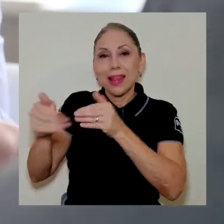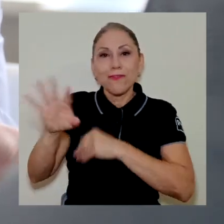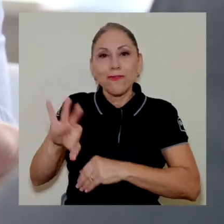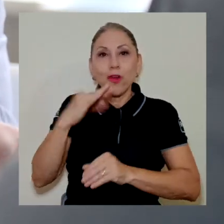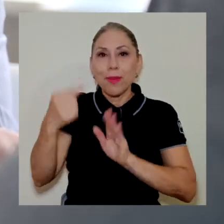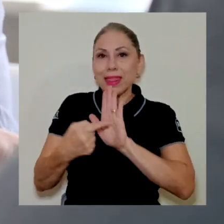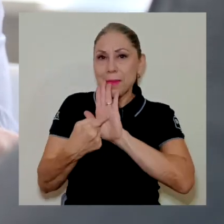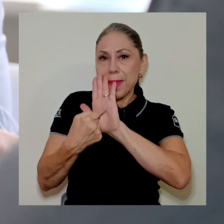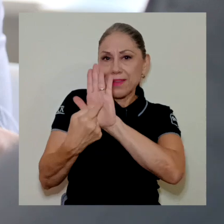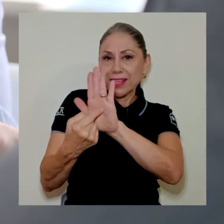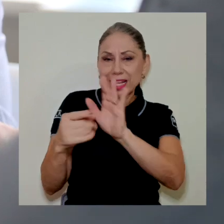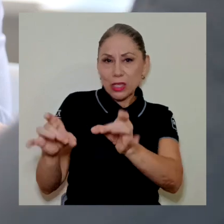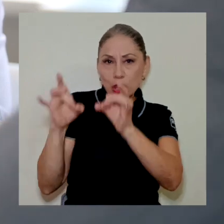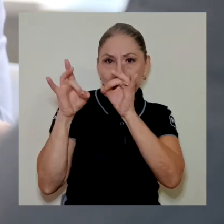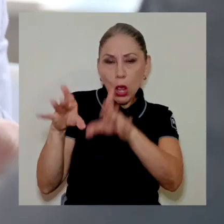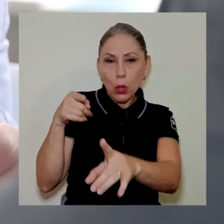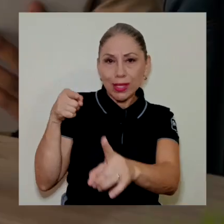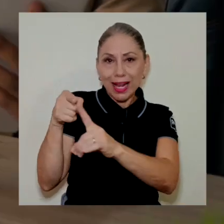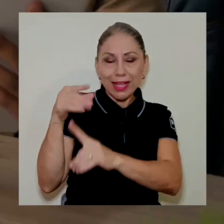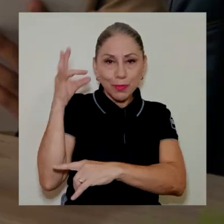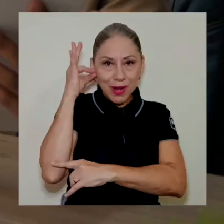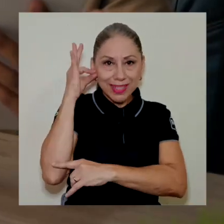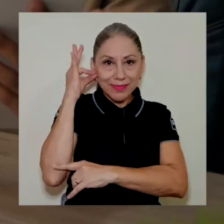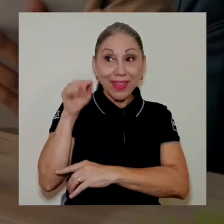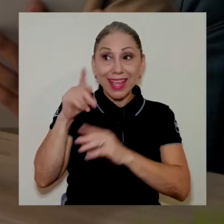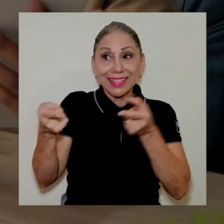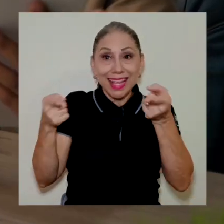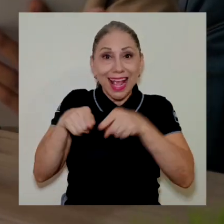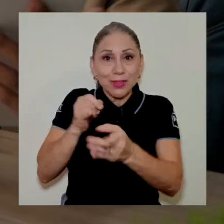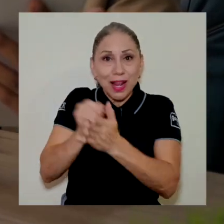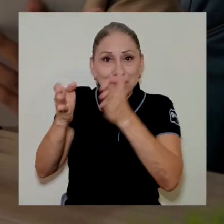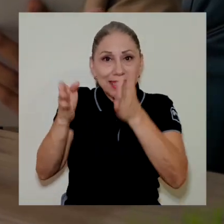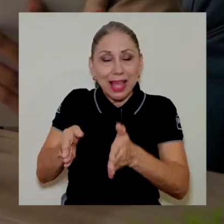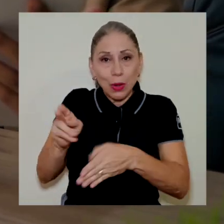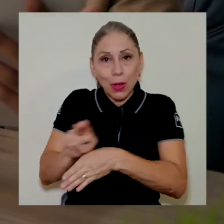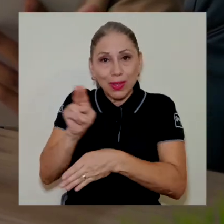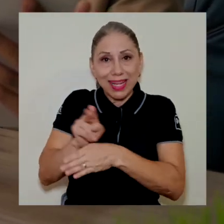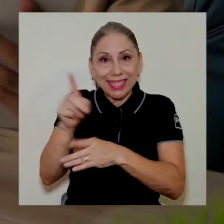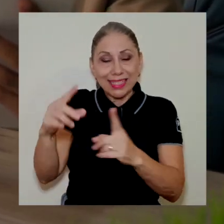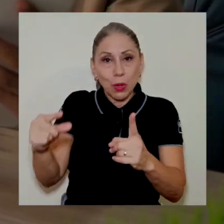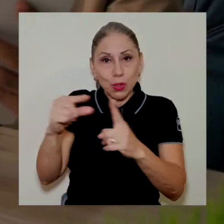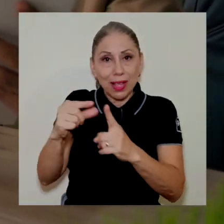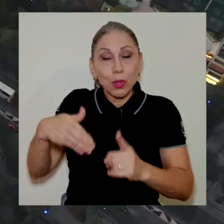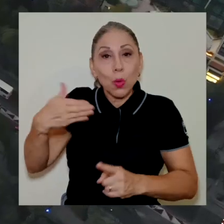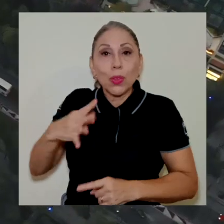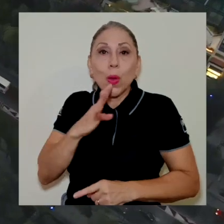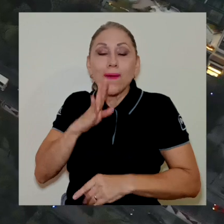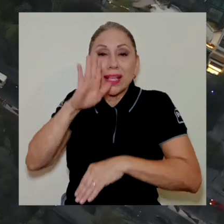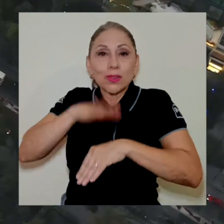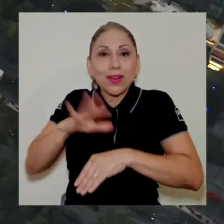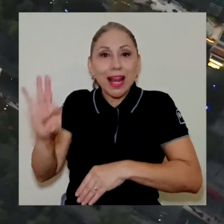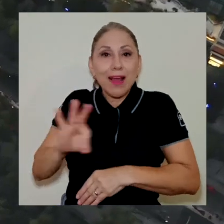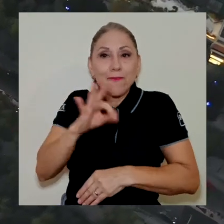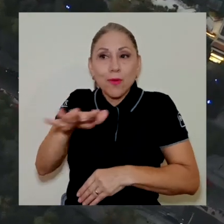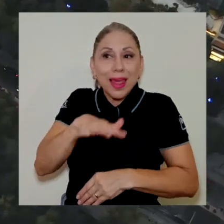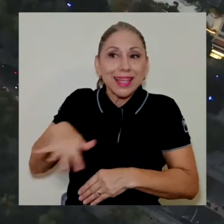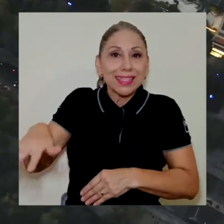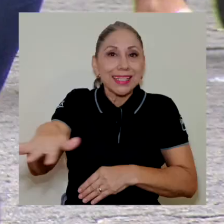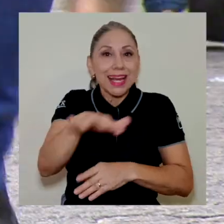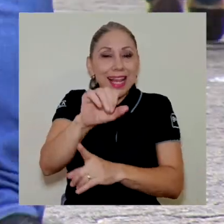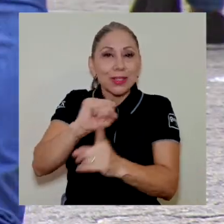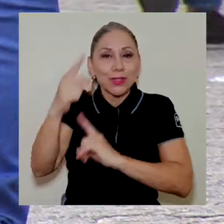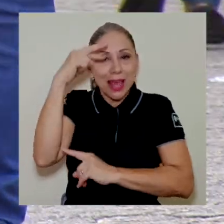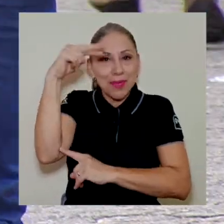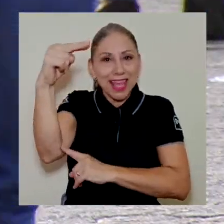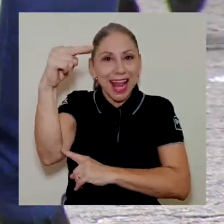de manifestación de odio hacia las mujeres. En este caso, la investigadora utiliza este concepto cuando señala la forma de ser de la sociedad